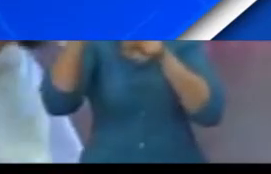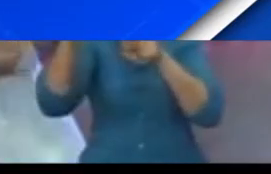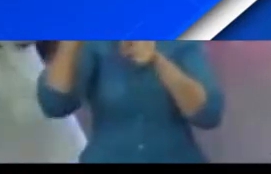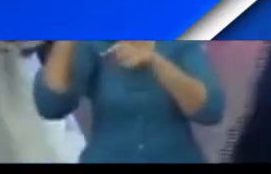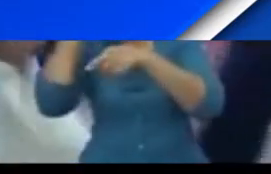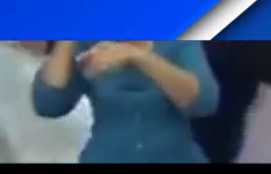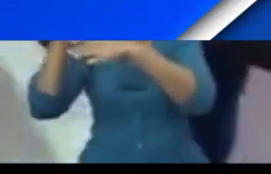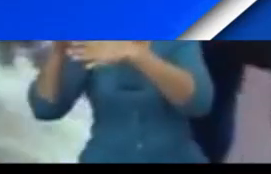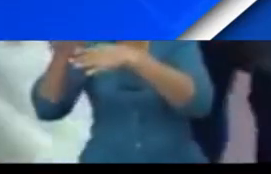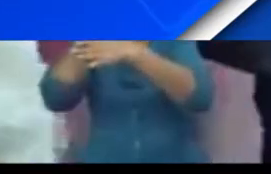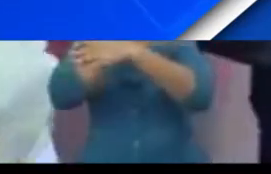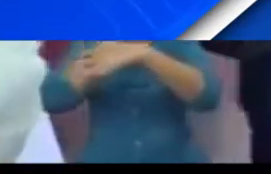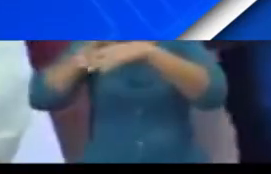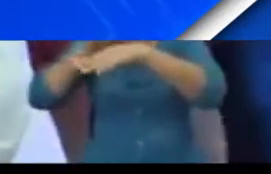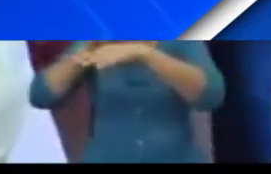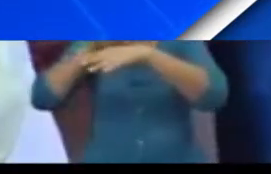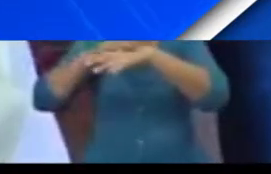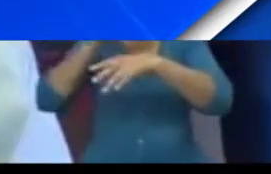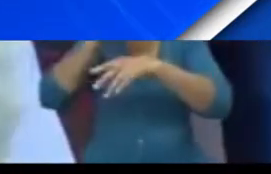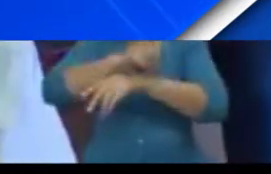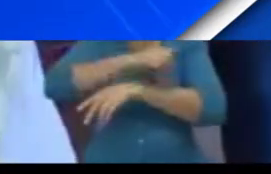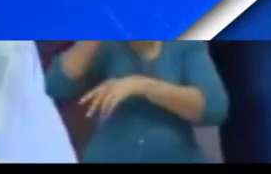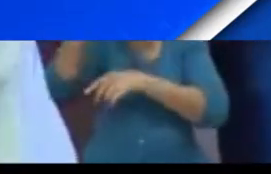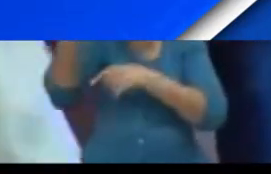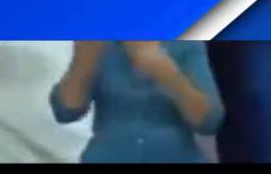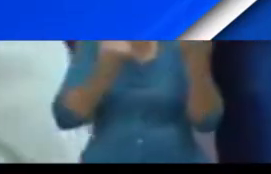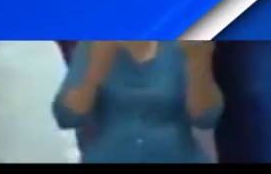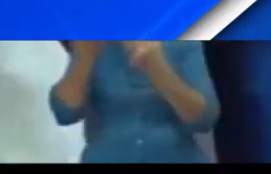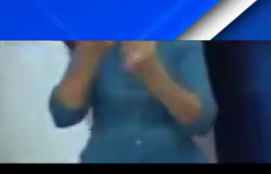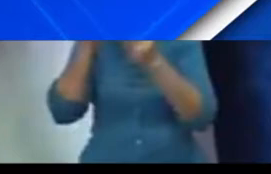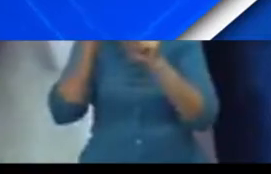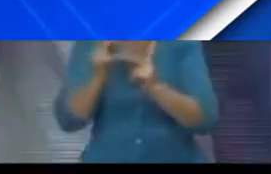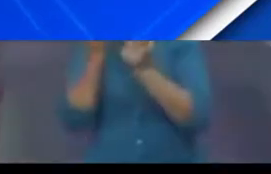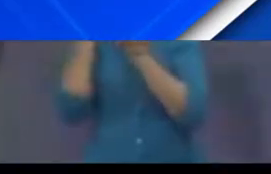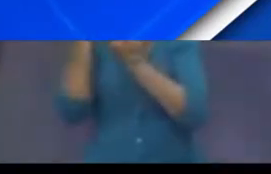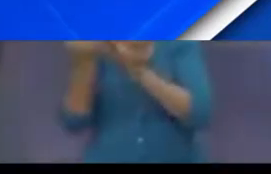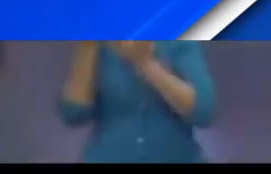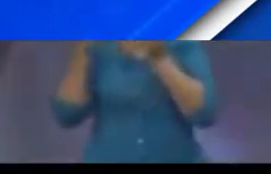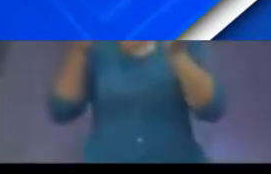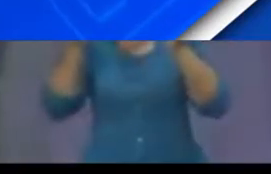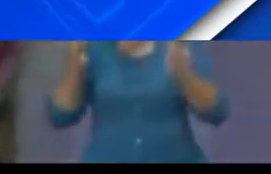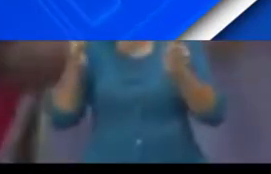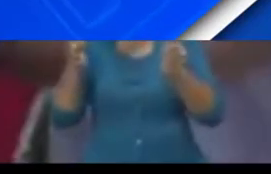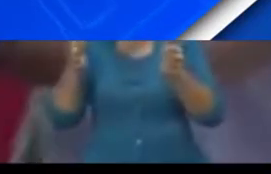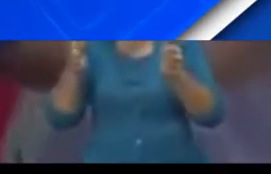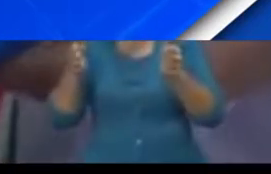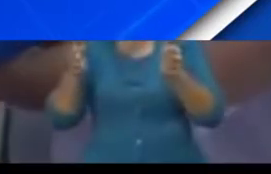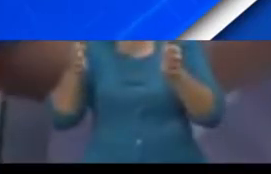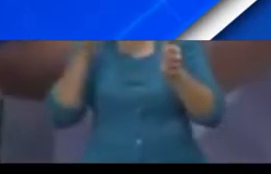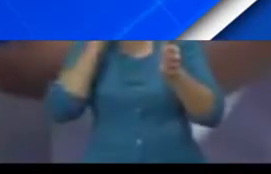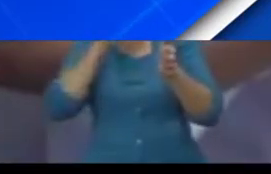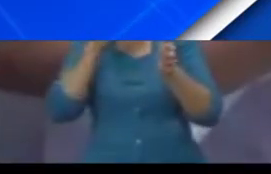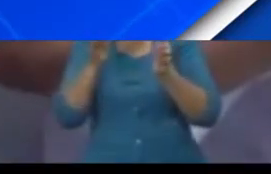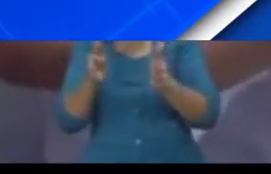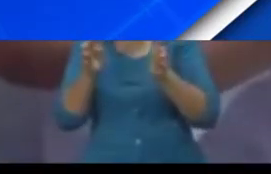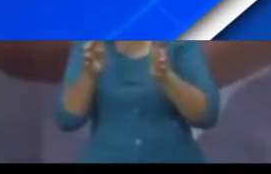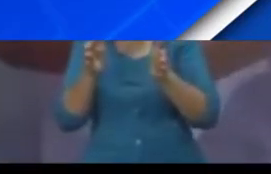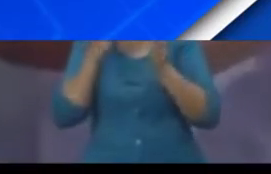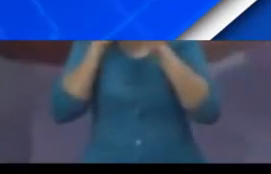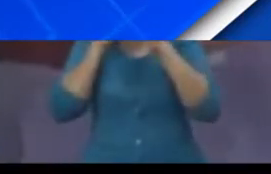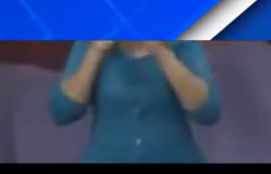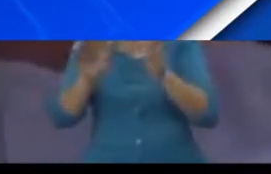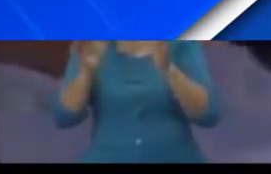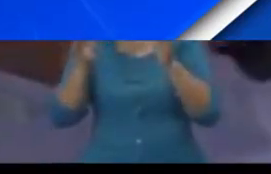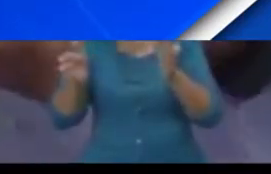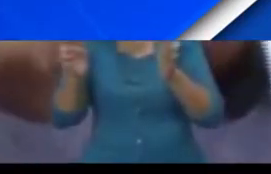que el equipo de vacunación va a estar presente entonces todo ese esfuerzo su cajita de cartón que se mira ahí que Nosotros le llamamos caja de seguridad